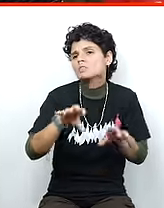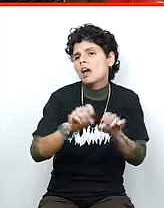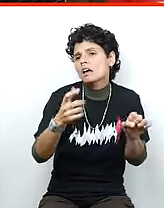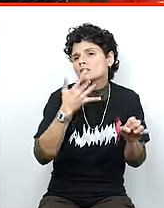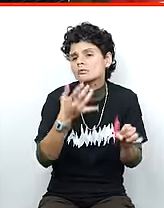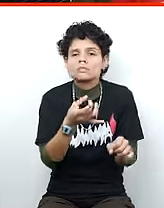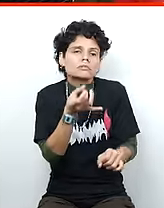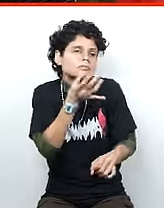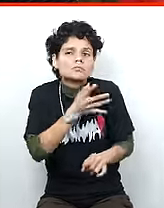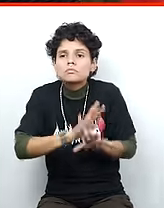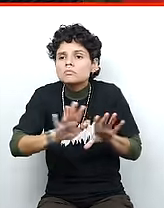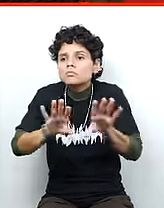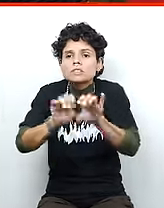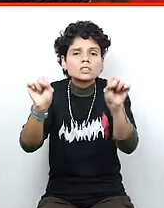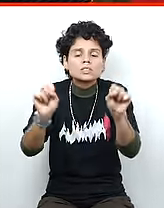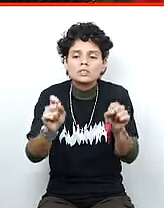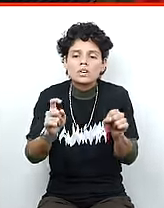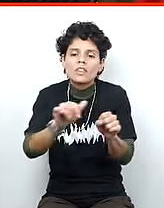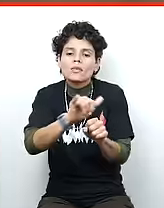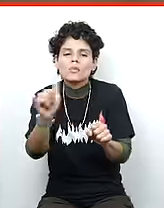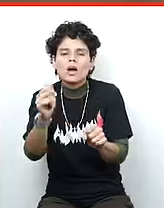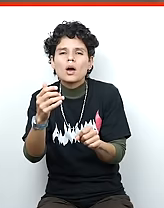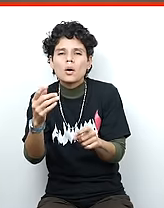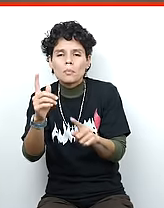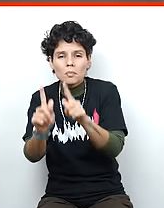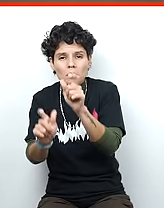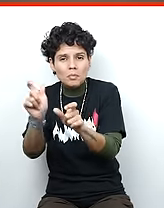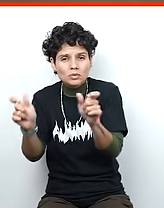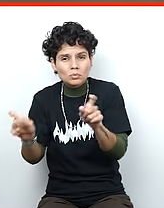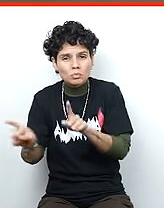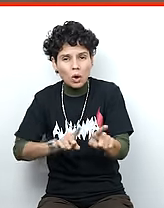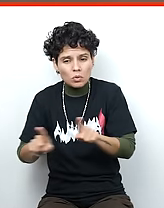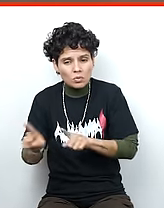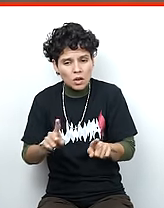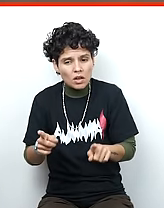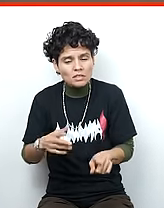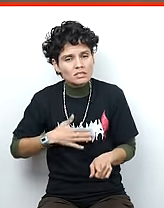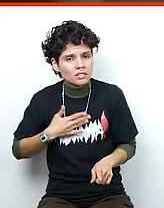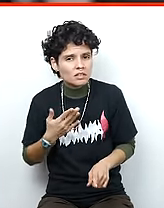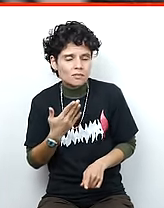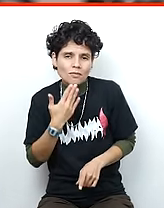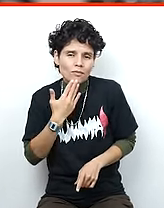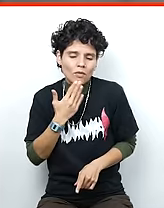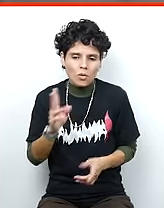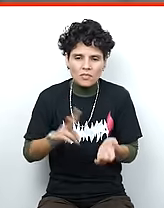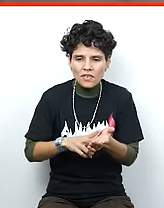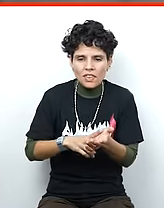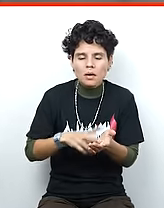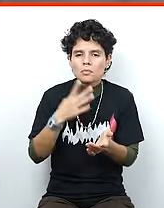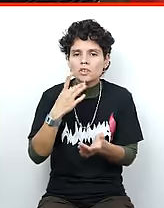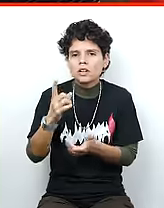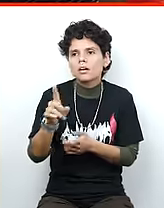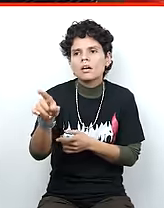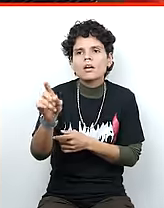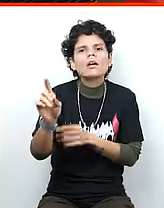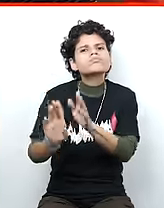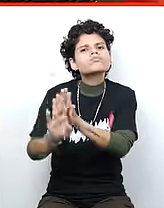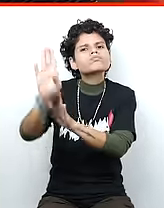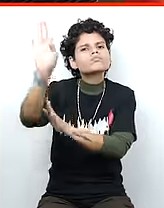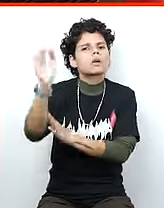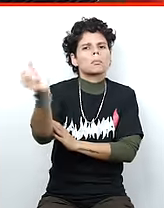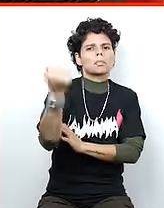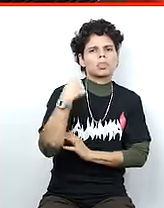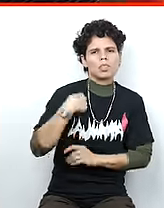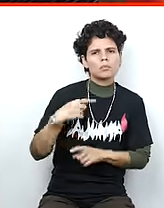las deslealtades, después los productores se sienten como fome igual, pues porque claro, les mintieron, pues después los claro, machucados se pegan y no responden, claro, pues,